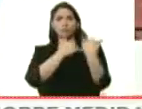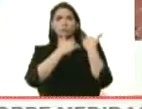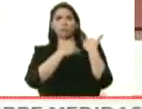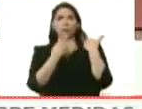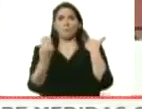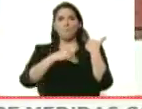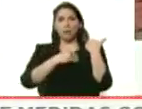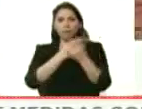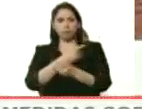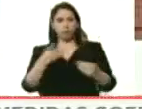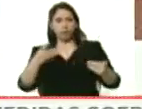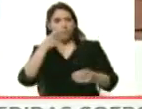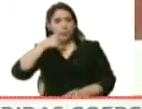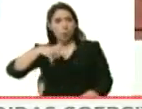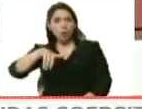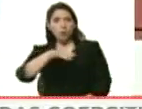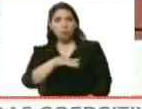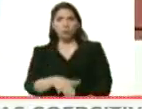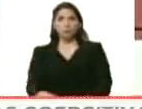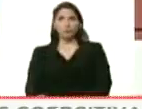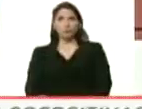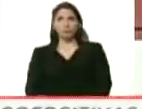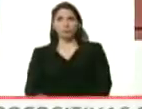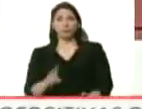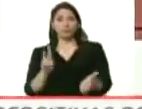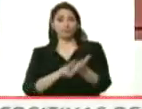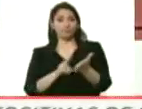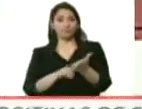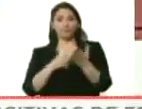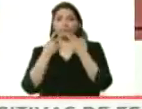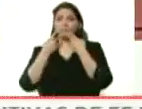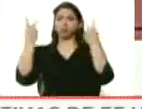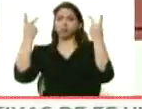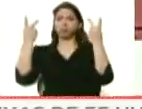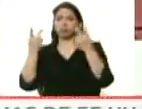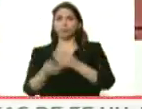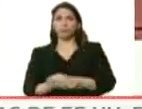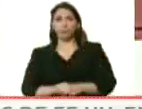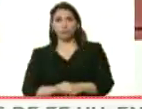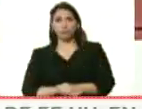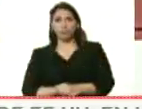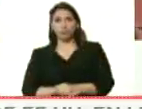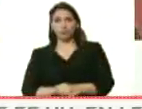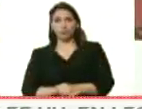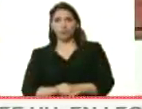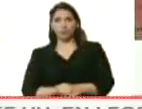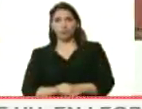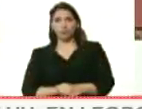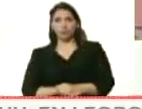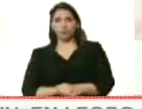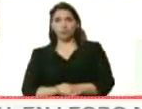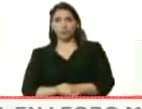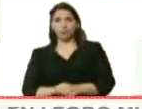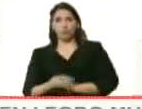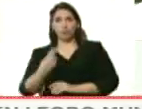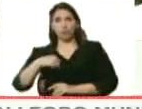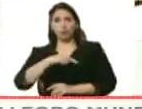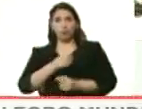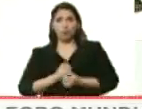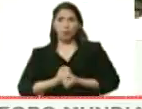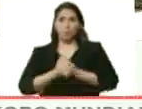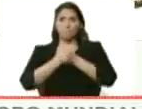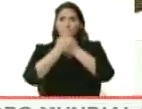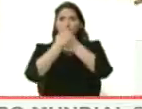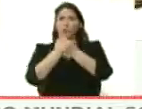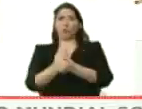más digno de este pueblo, que es la verdad. Así que nuestro amor hacia ustedes,